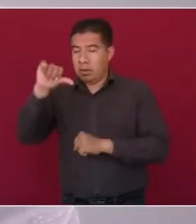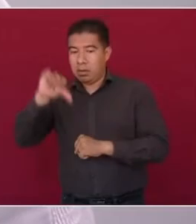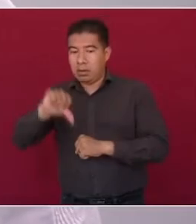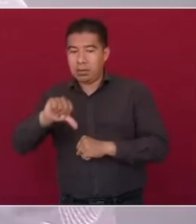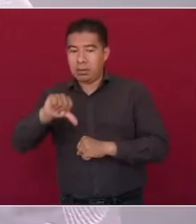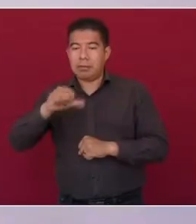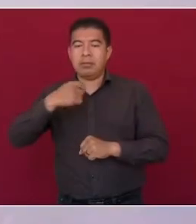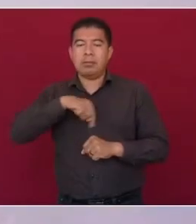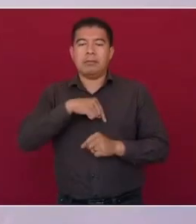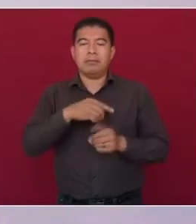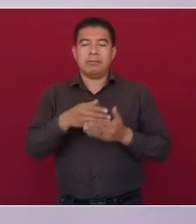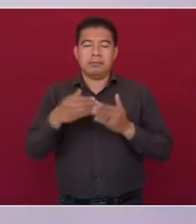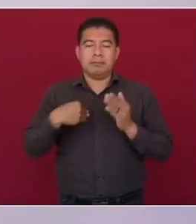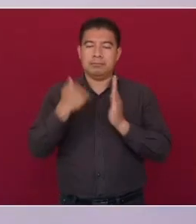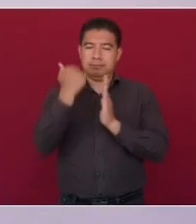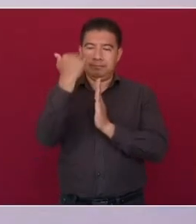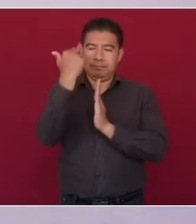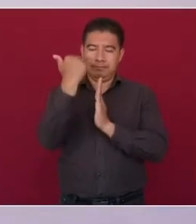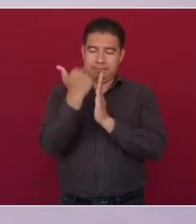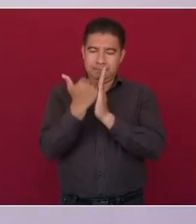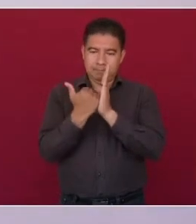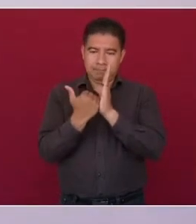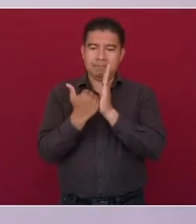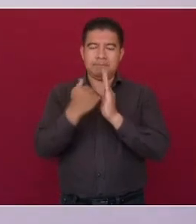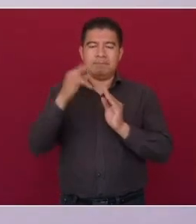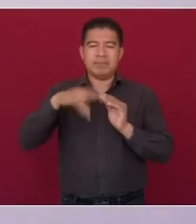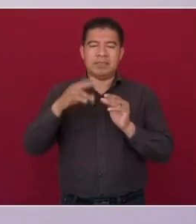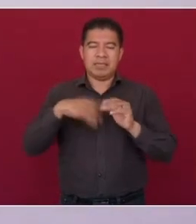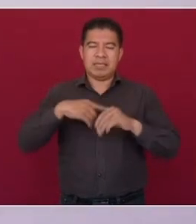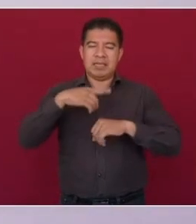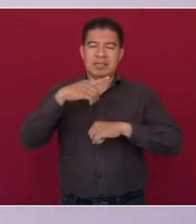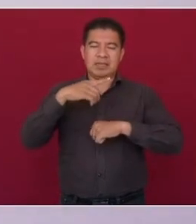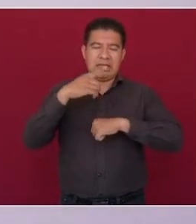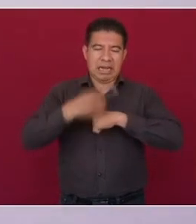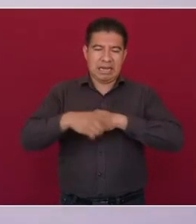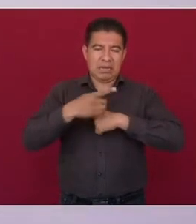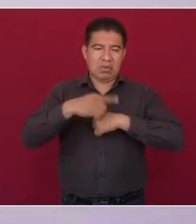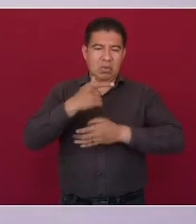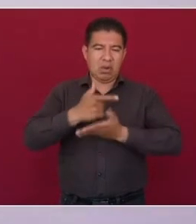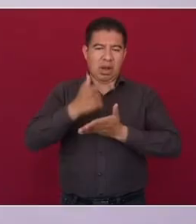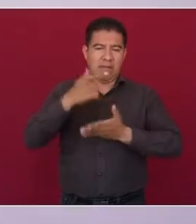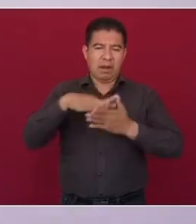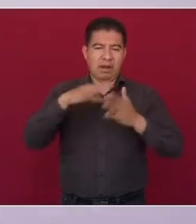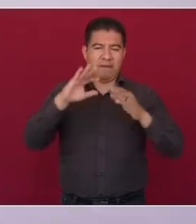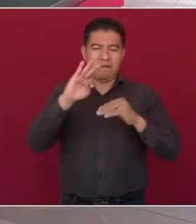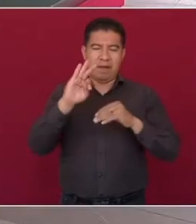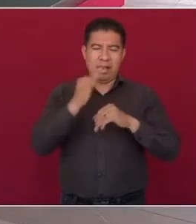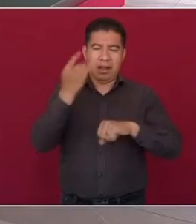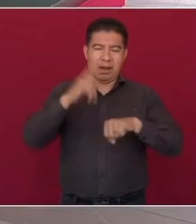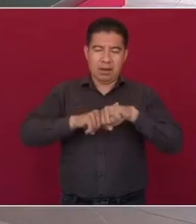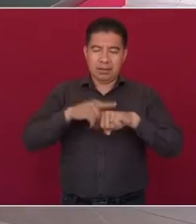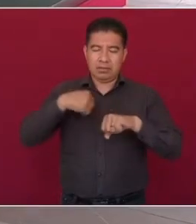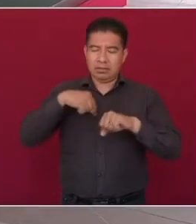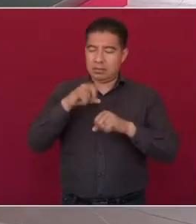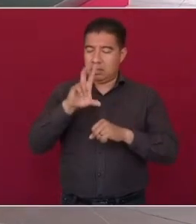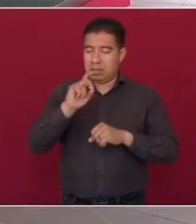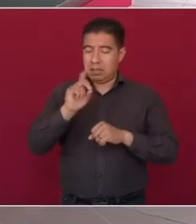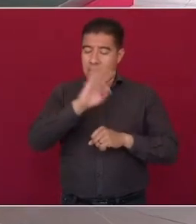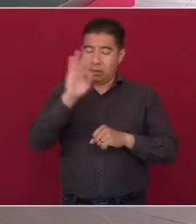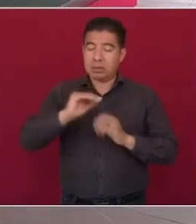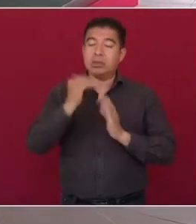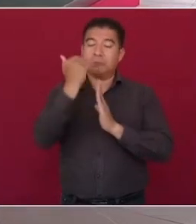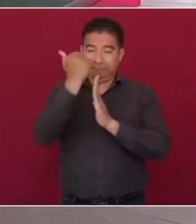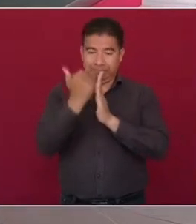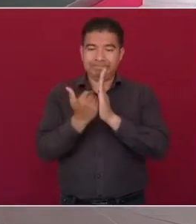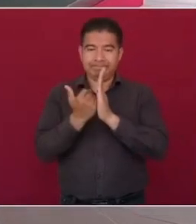hemos reducido los delitos del fuero federal en 30%. Ha disminuido y